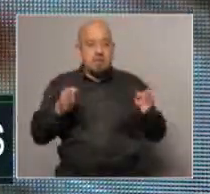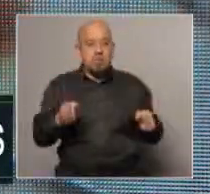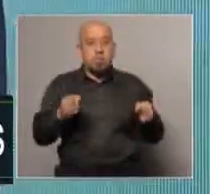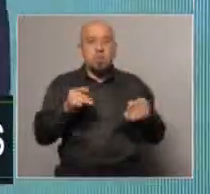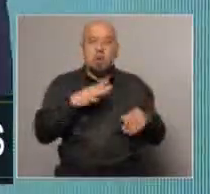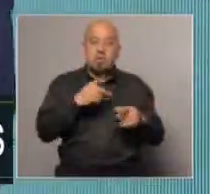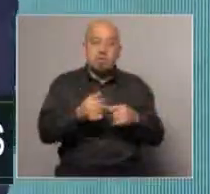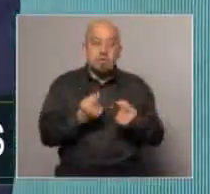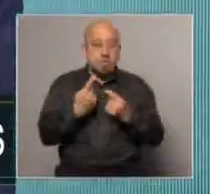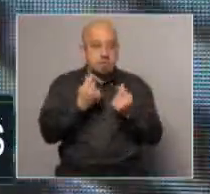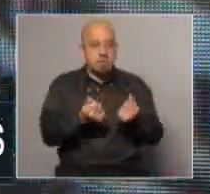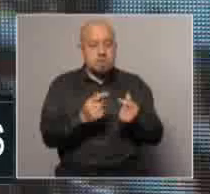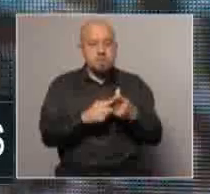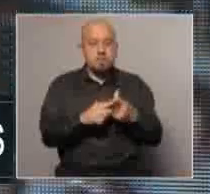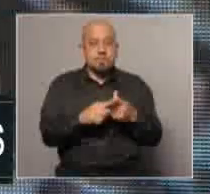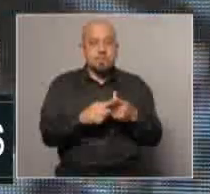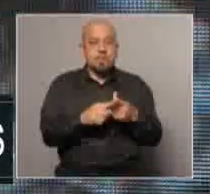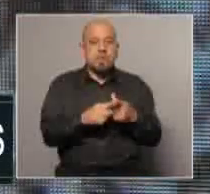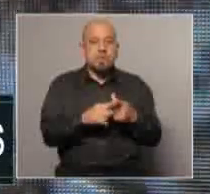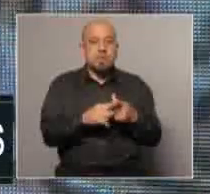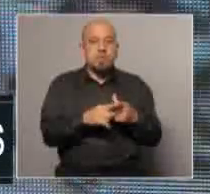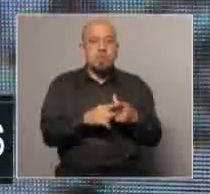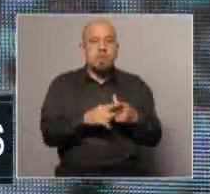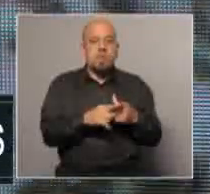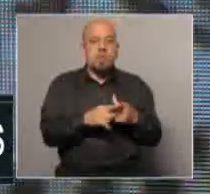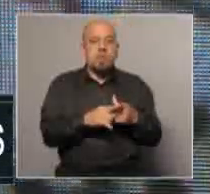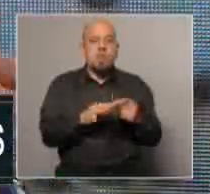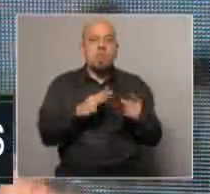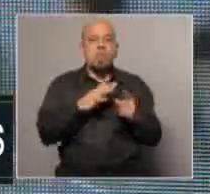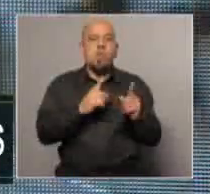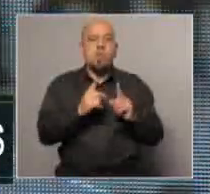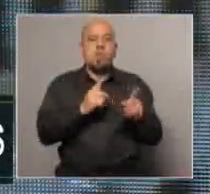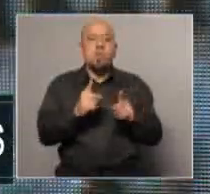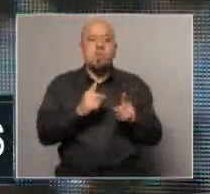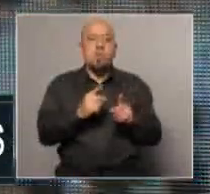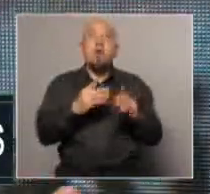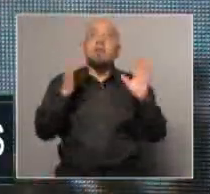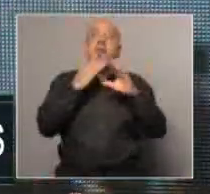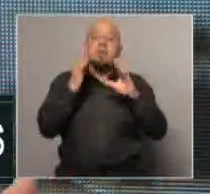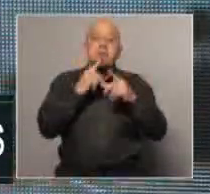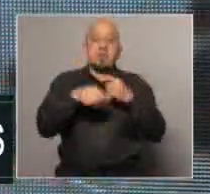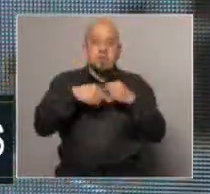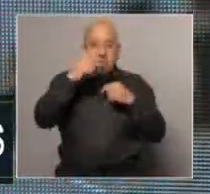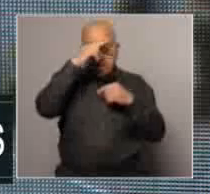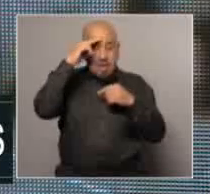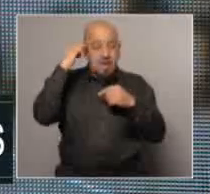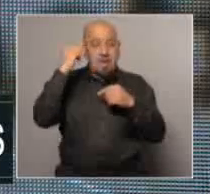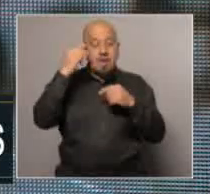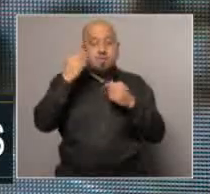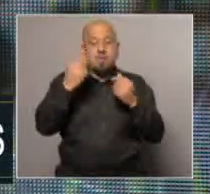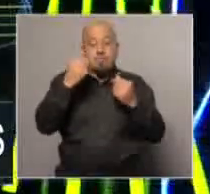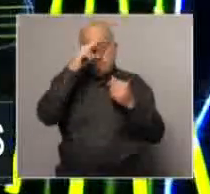una inversión mayor, además. Sí, hay una inversión mayor y hay quien dice que si plantaran al aire libre, por lo menos en verano, crecería más, ¿no?